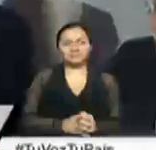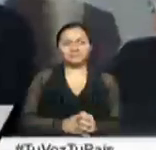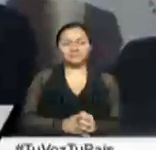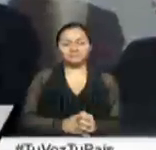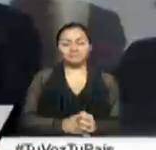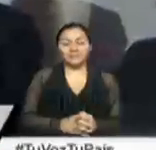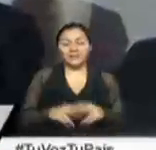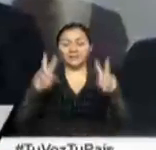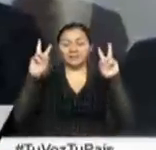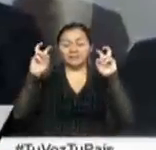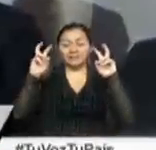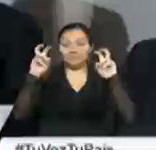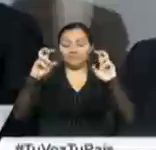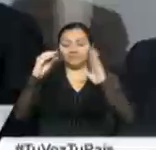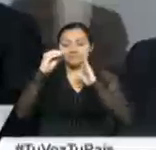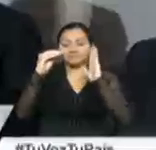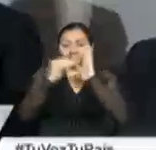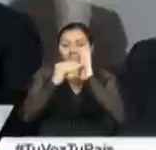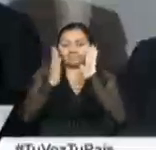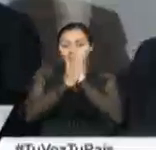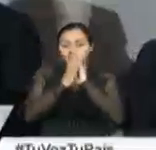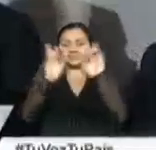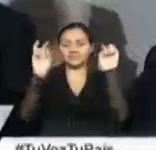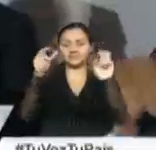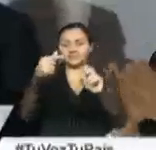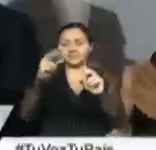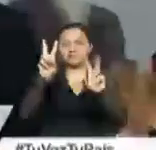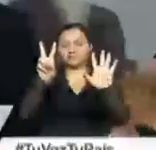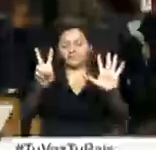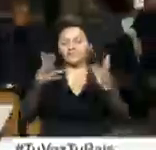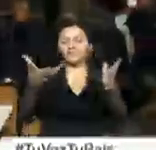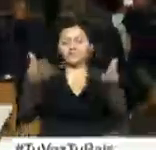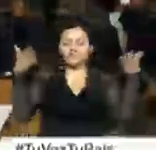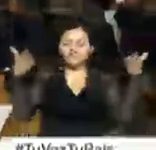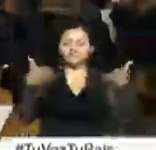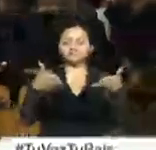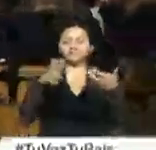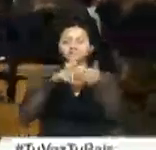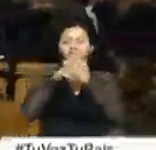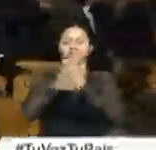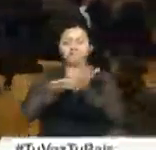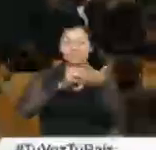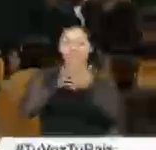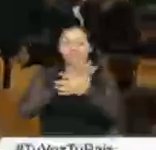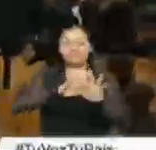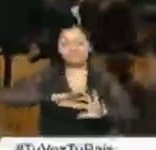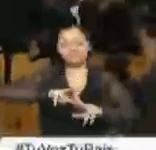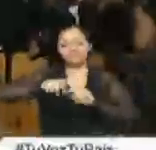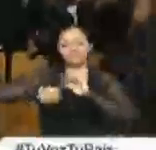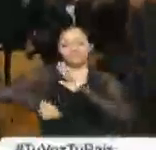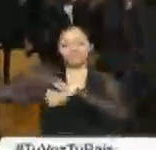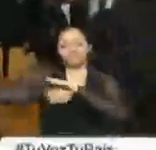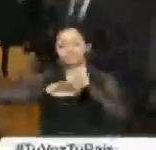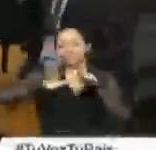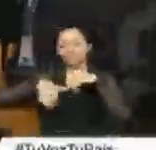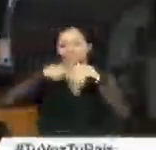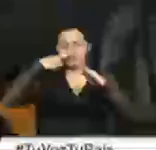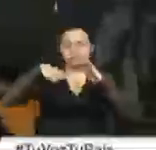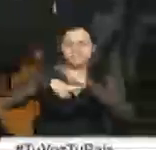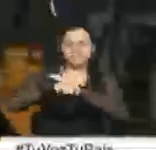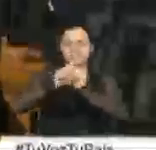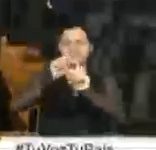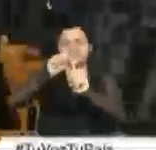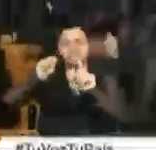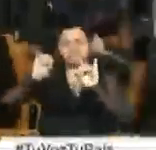El asunto ha estado en la agenda del G7 durante algún tiempo, enfocado en la potencial amenaza de que los hackers puedan infiltrarse en los sistemas informáticos